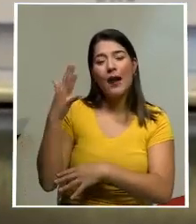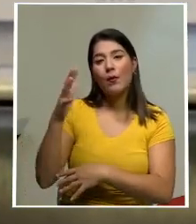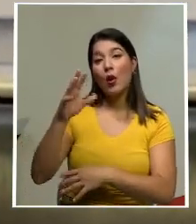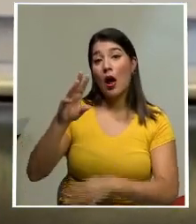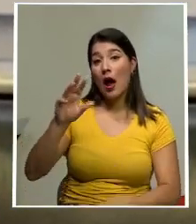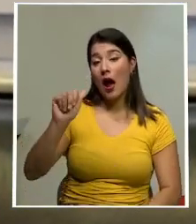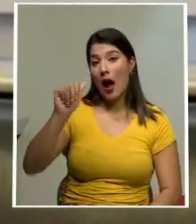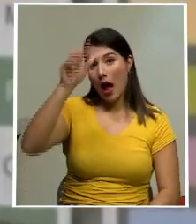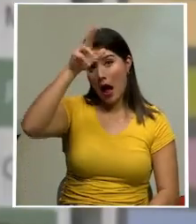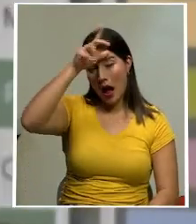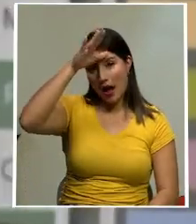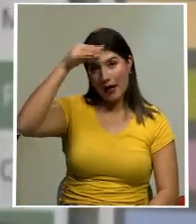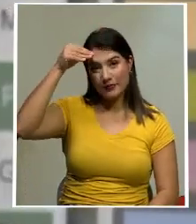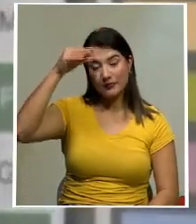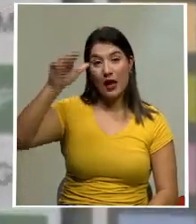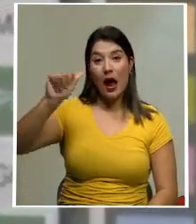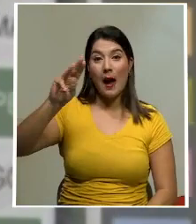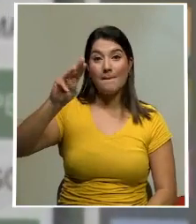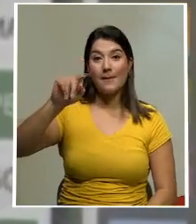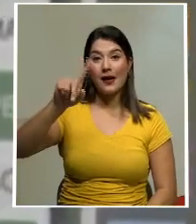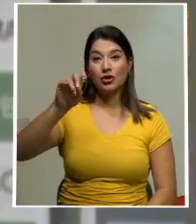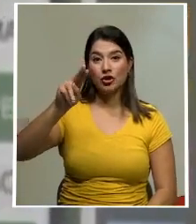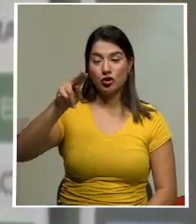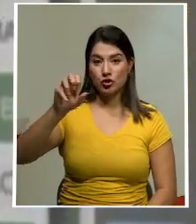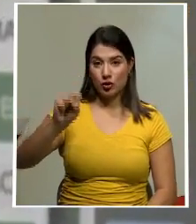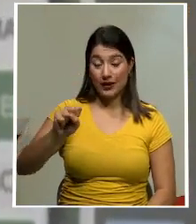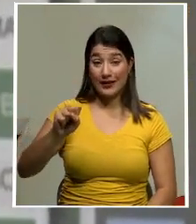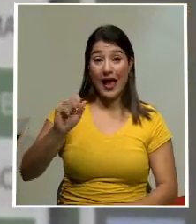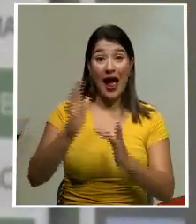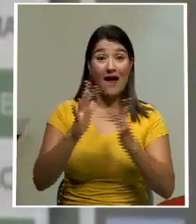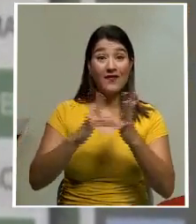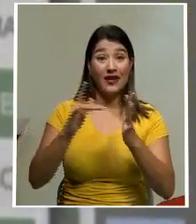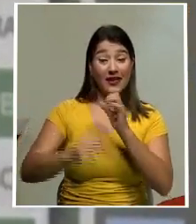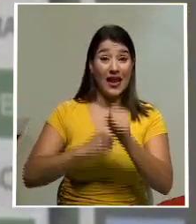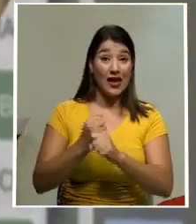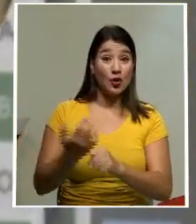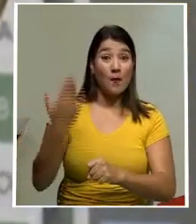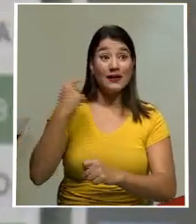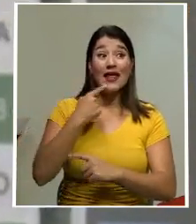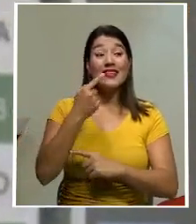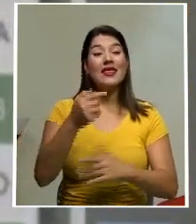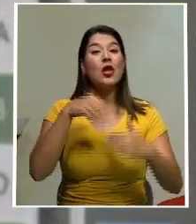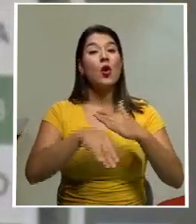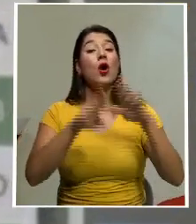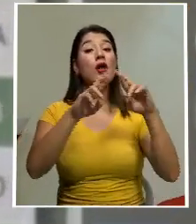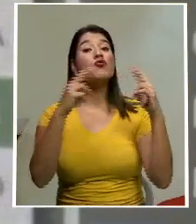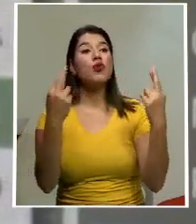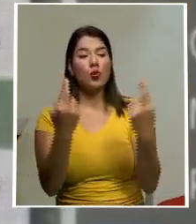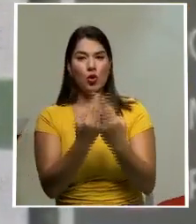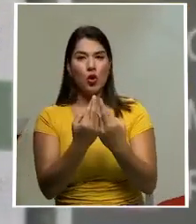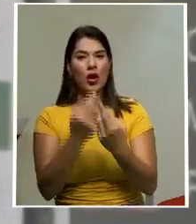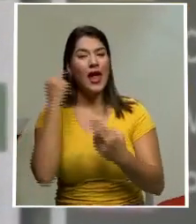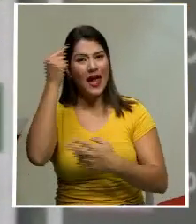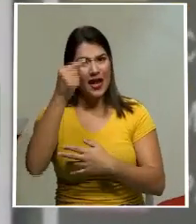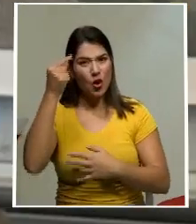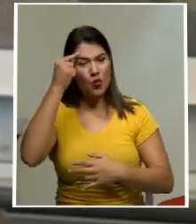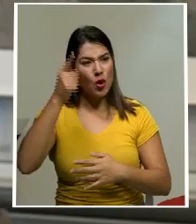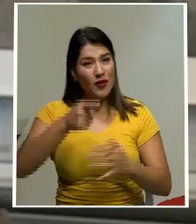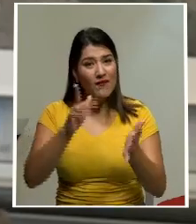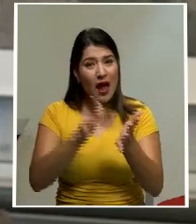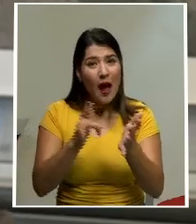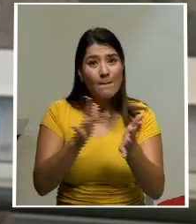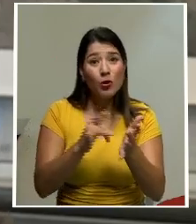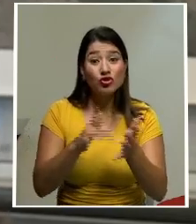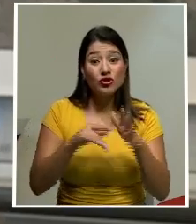y mineras. En abril del año pasado, Salles fue filmado diciendo en una reunión del gabinete con Bolsonaro que el gobierno debía aprovechar la